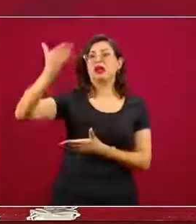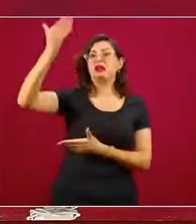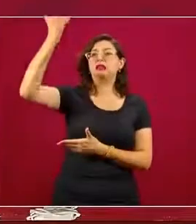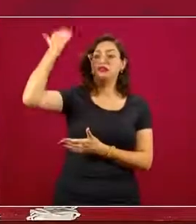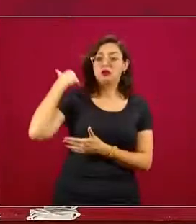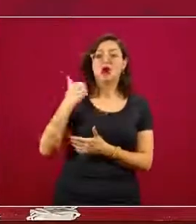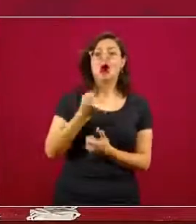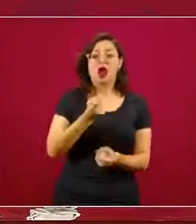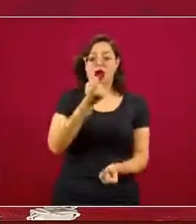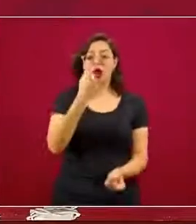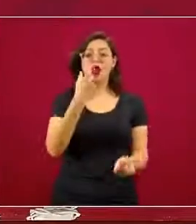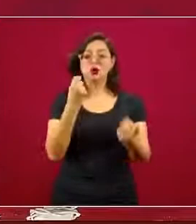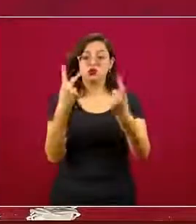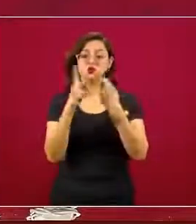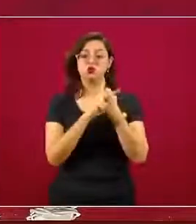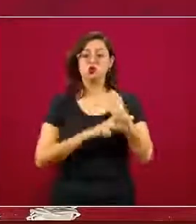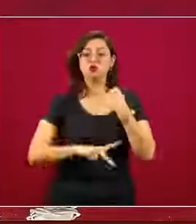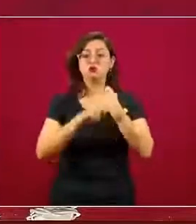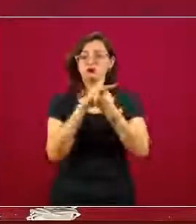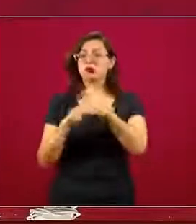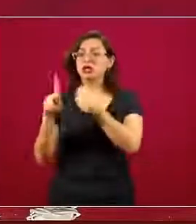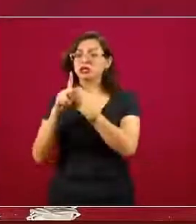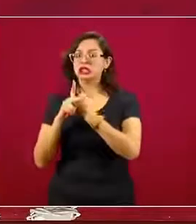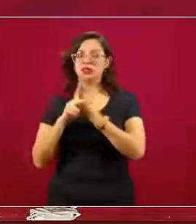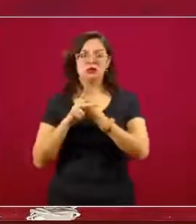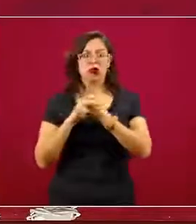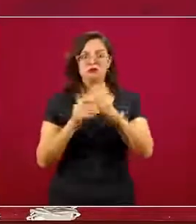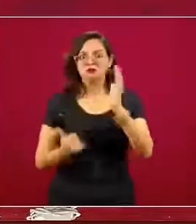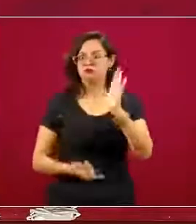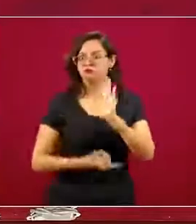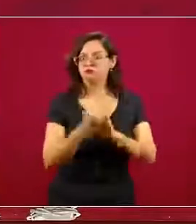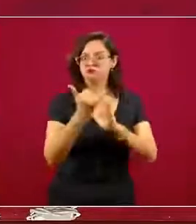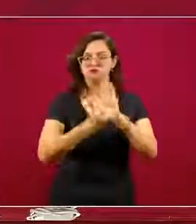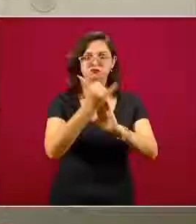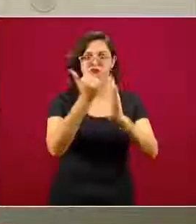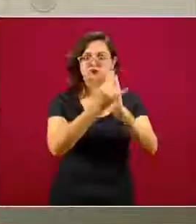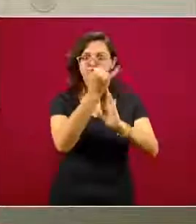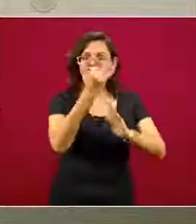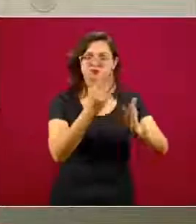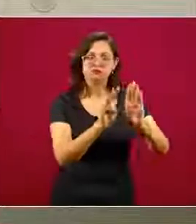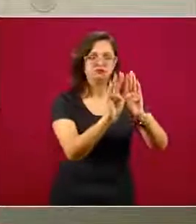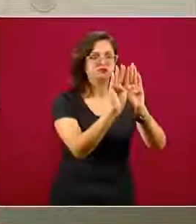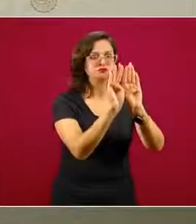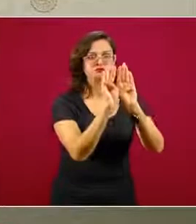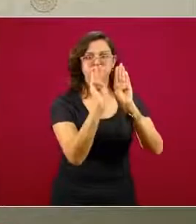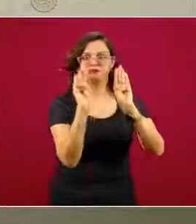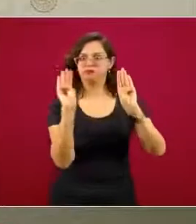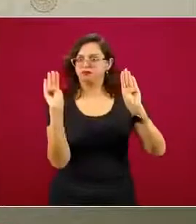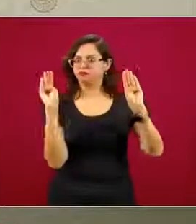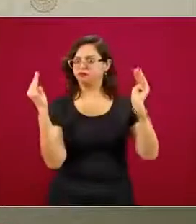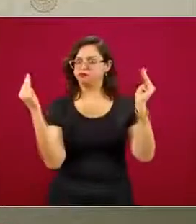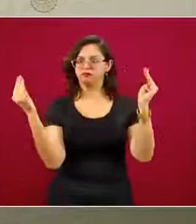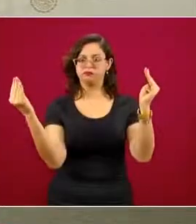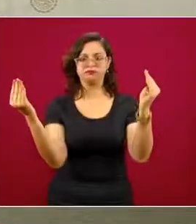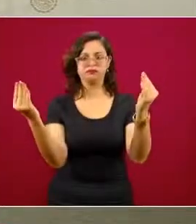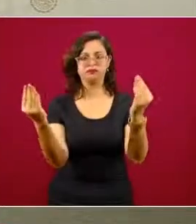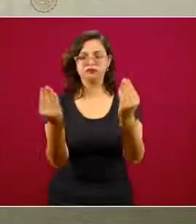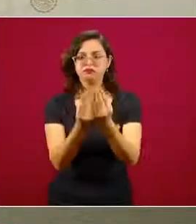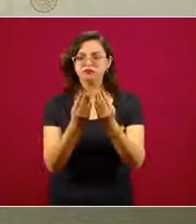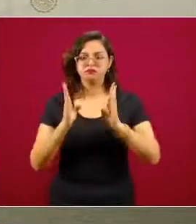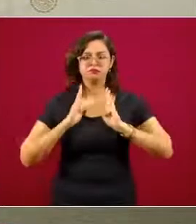llegó a utilizar los sitios o los aislamientos completos como si fueran